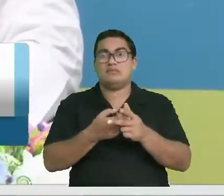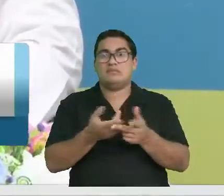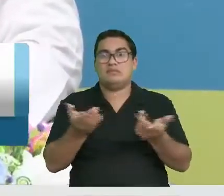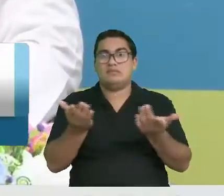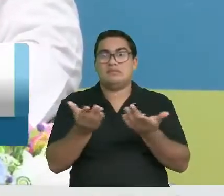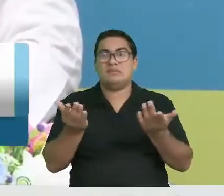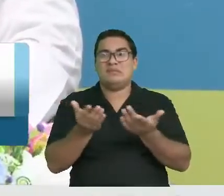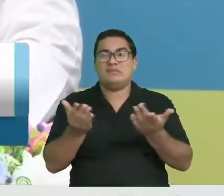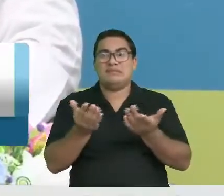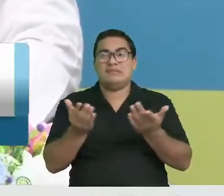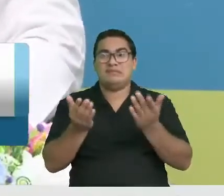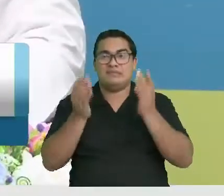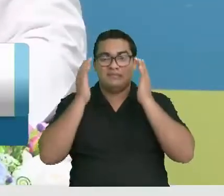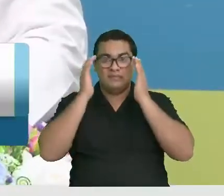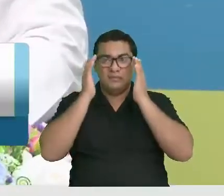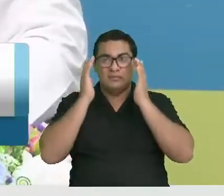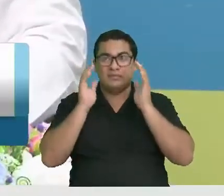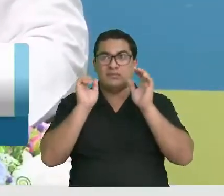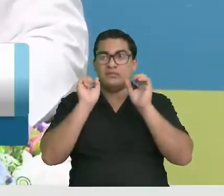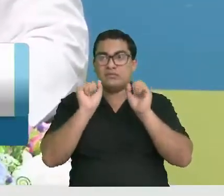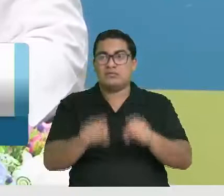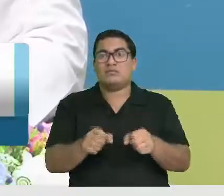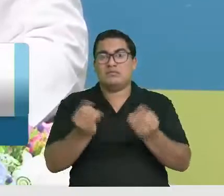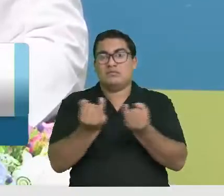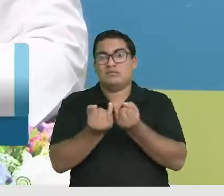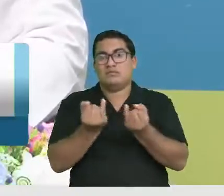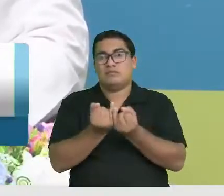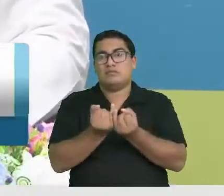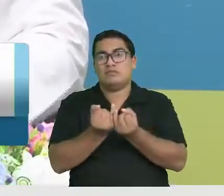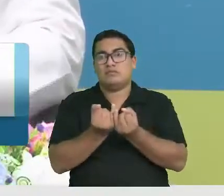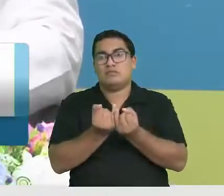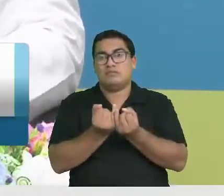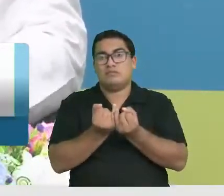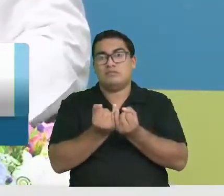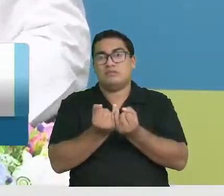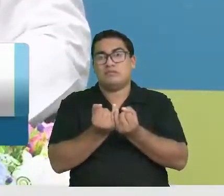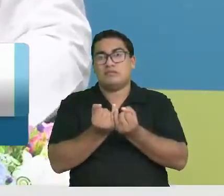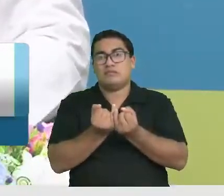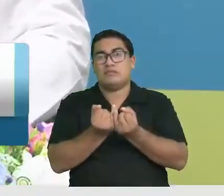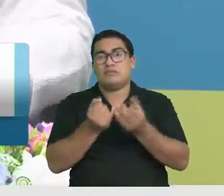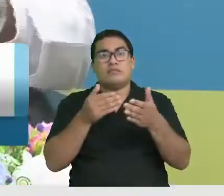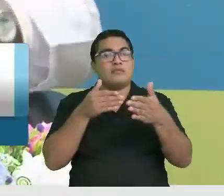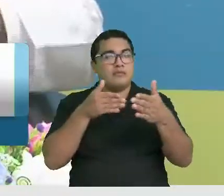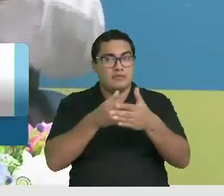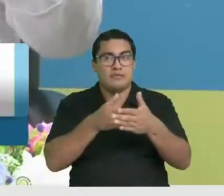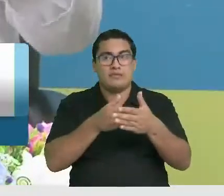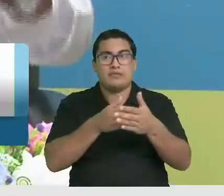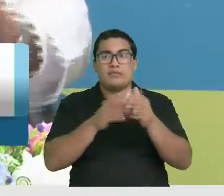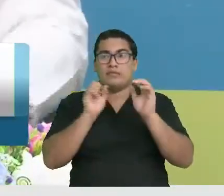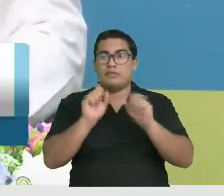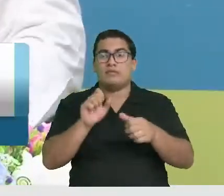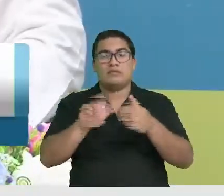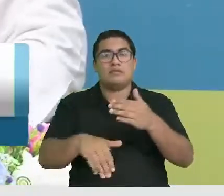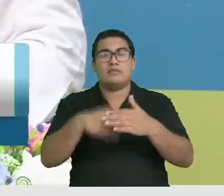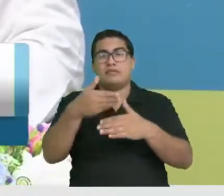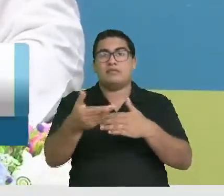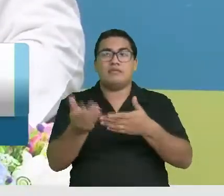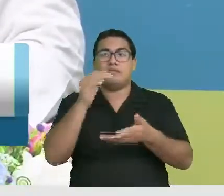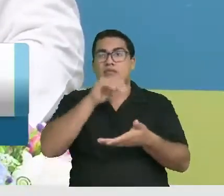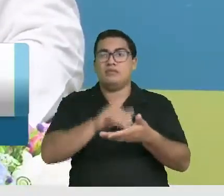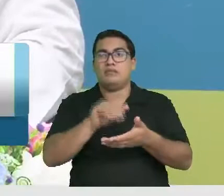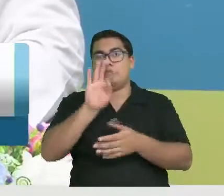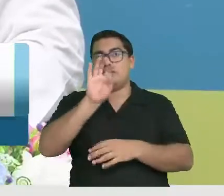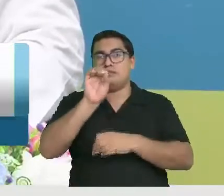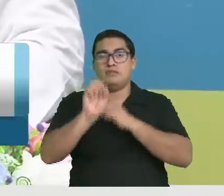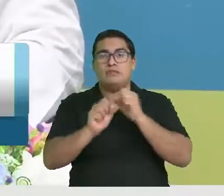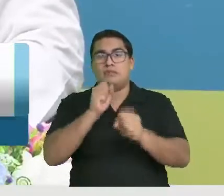edad, ¿verdad? Y puede llegar a una pausa, digamos, en la vida y puede retomarse a partir de los 40